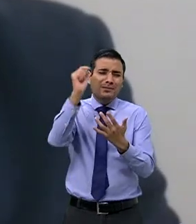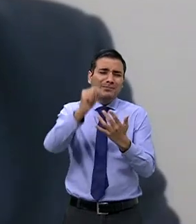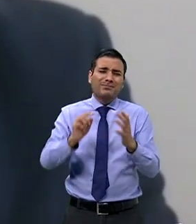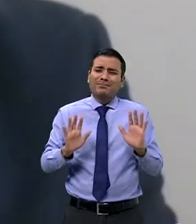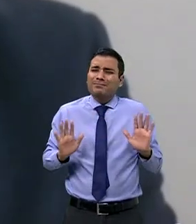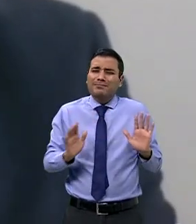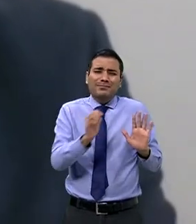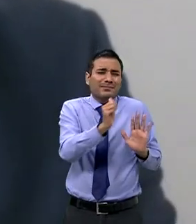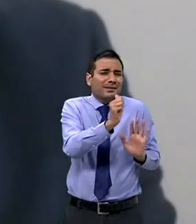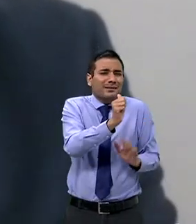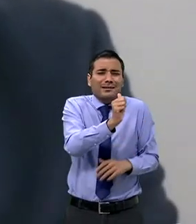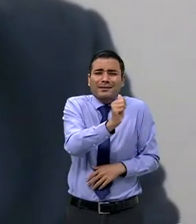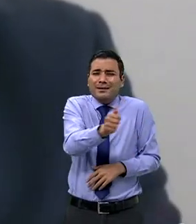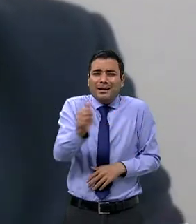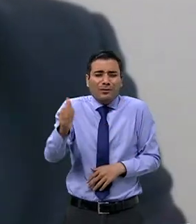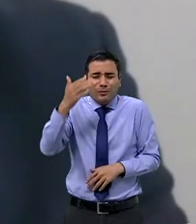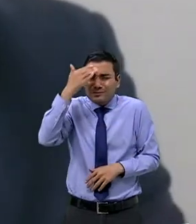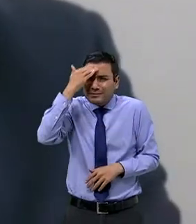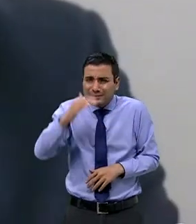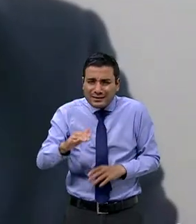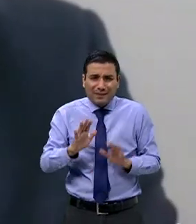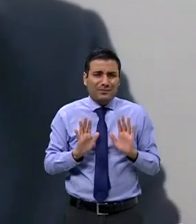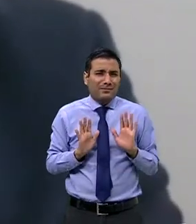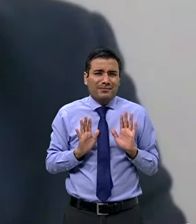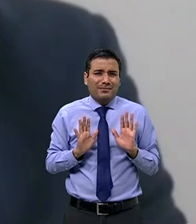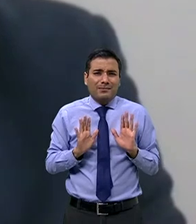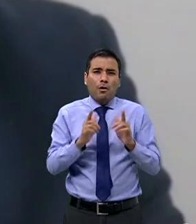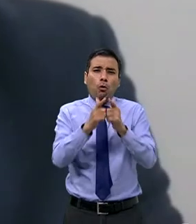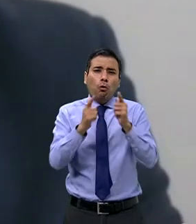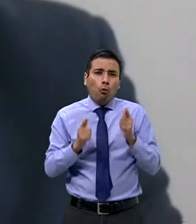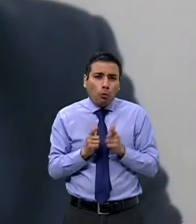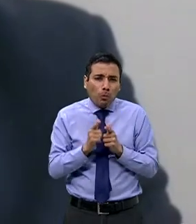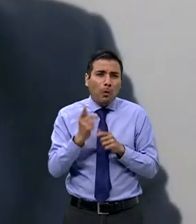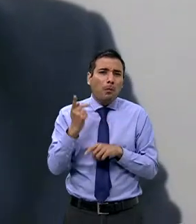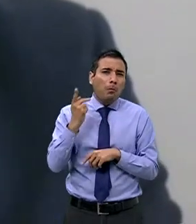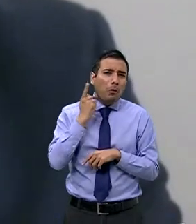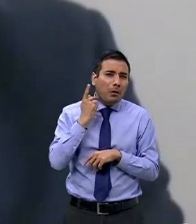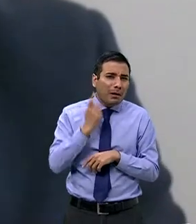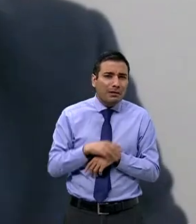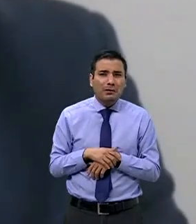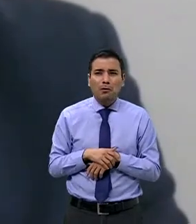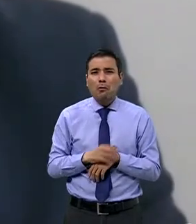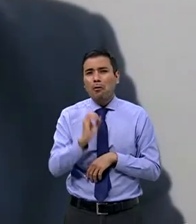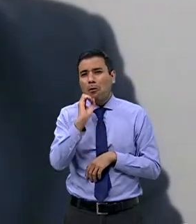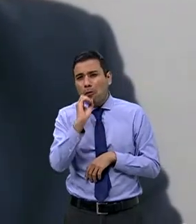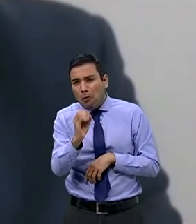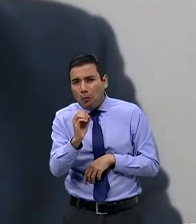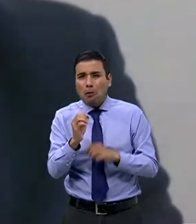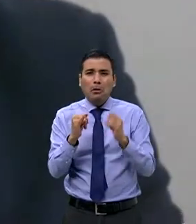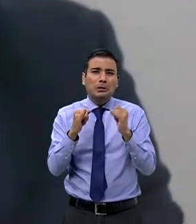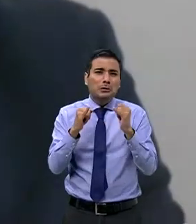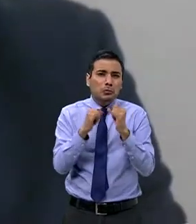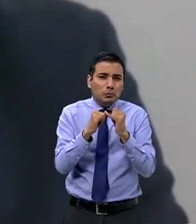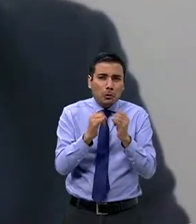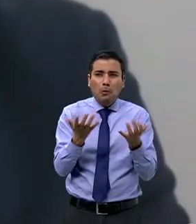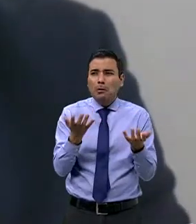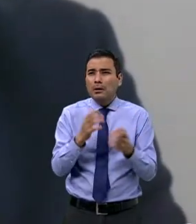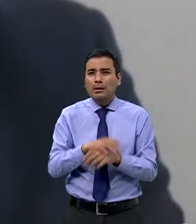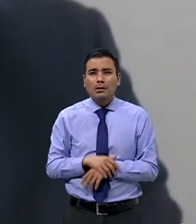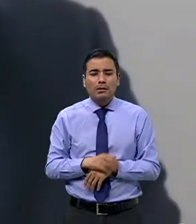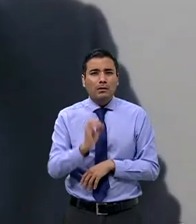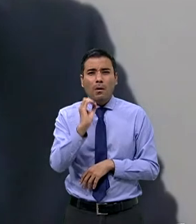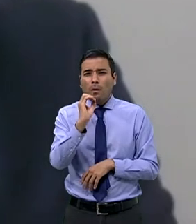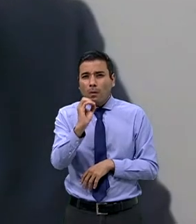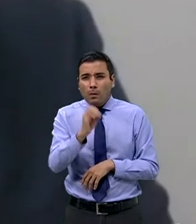corresponde tanto las voces de los partidos políticos de las instituciones y de